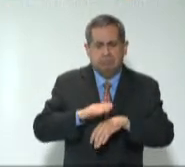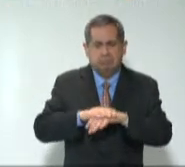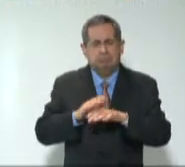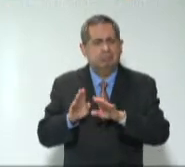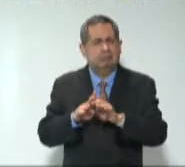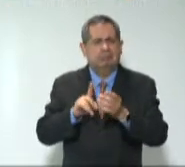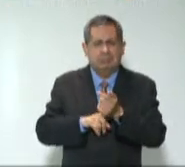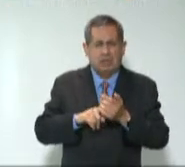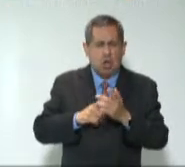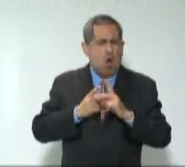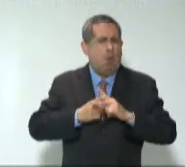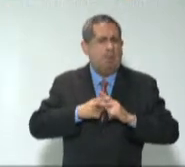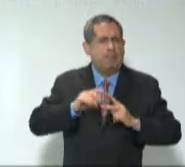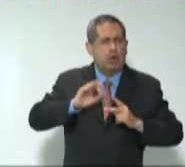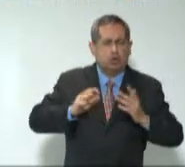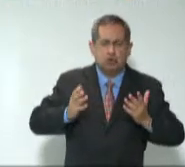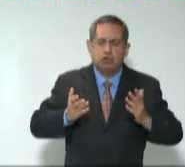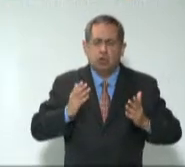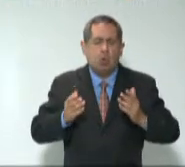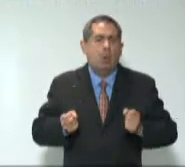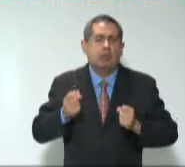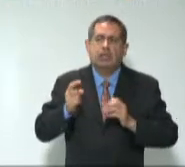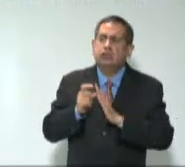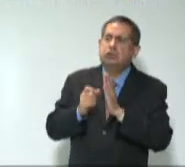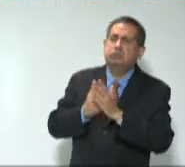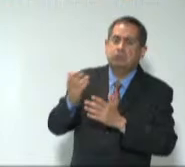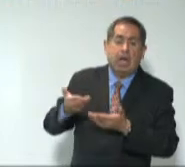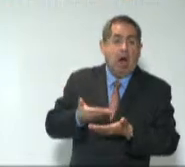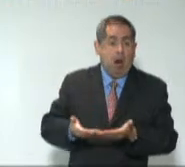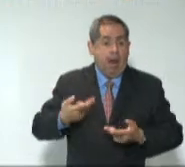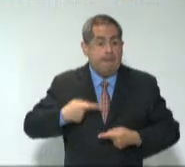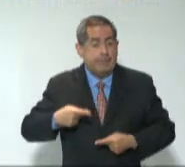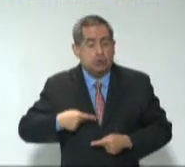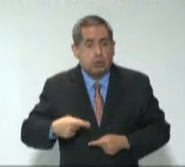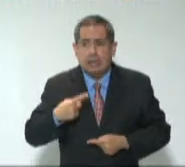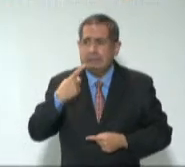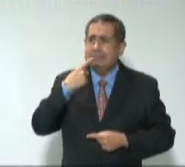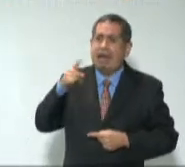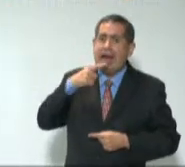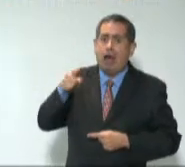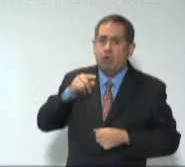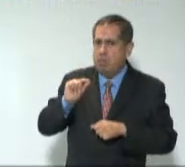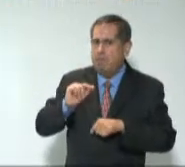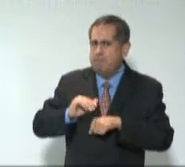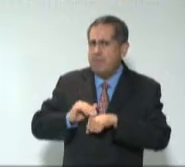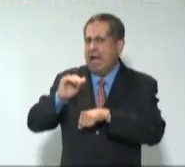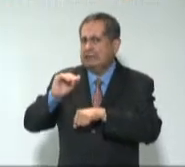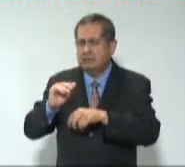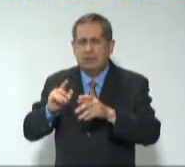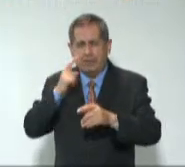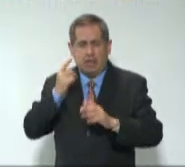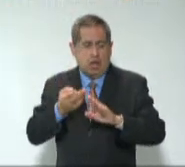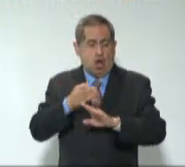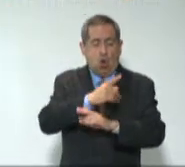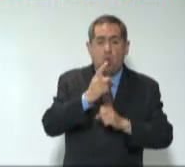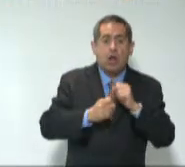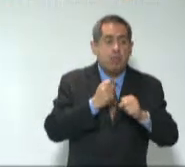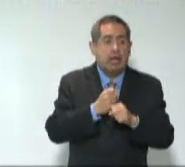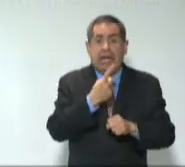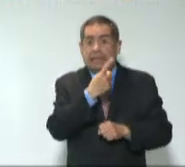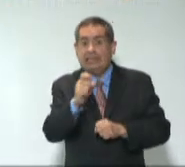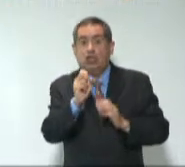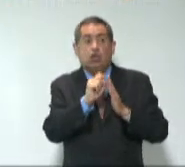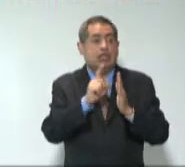términos proporcionales al número de solicitudes la gente se quejó un poco más pero no mucho más el año pasado por cada 100